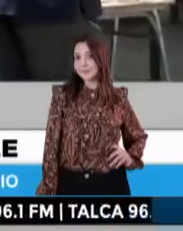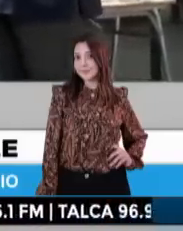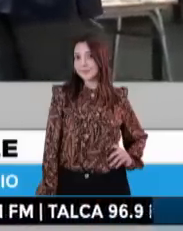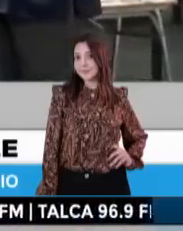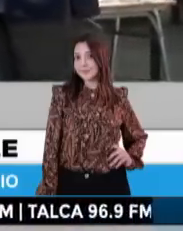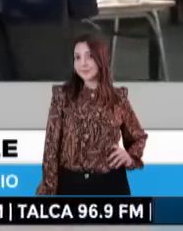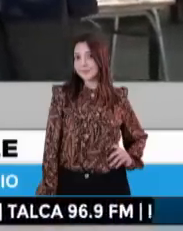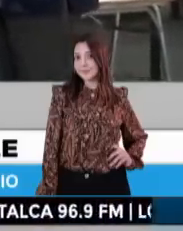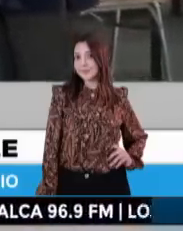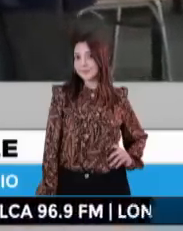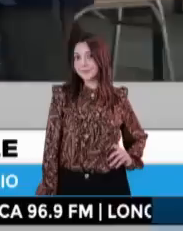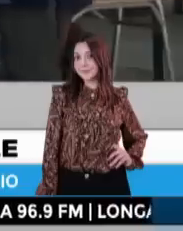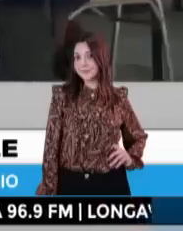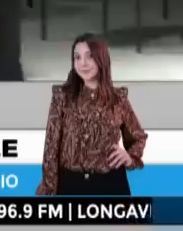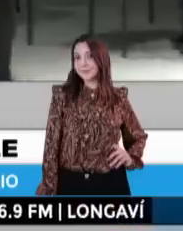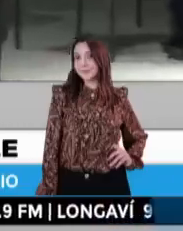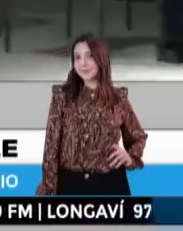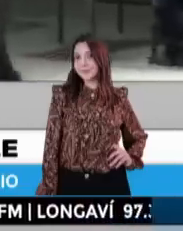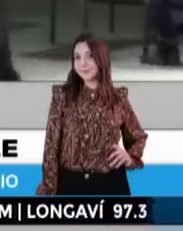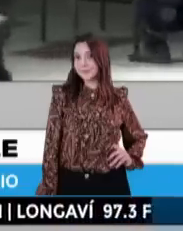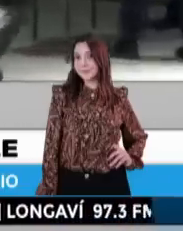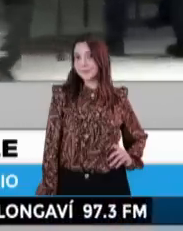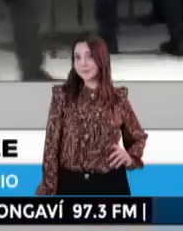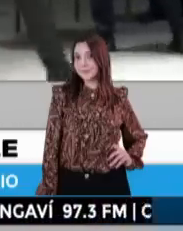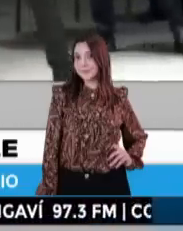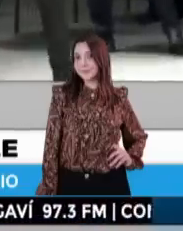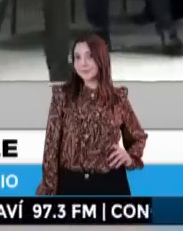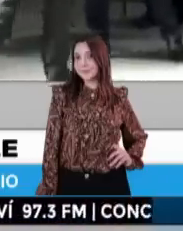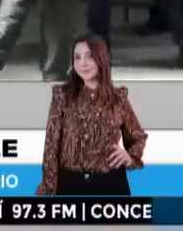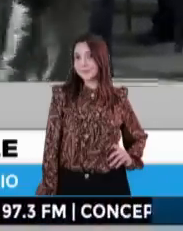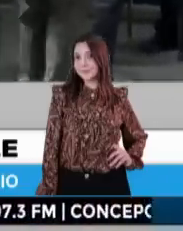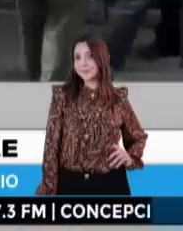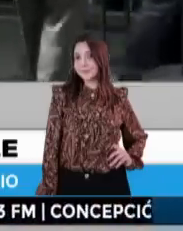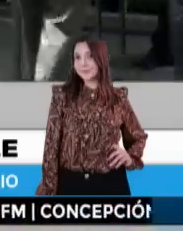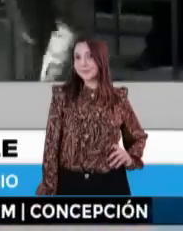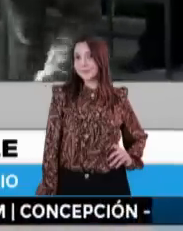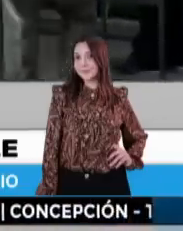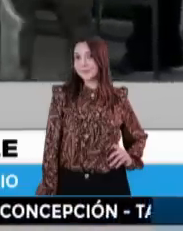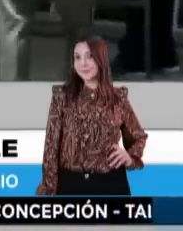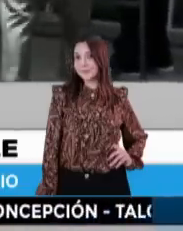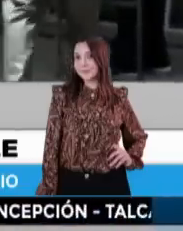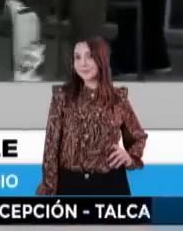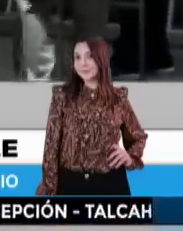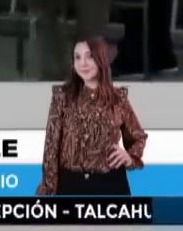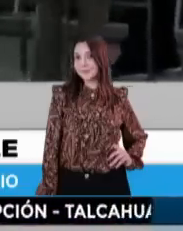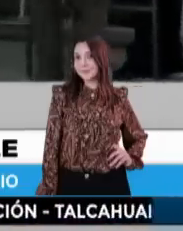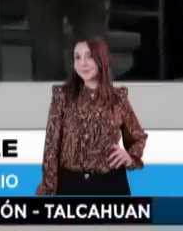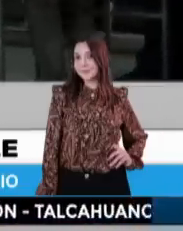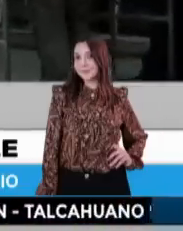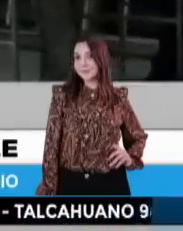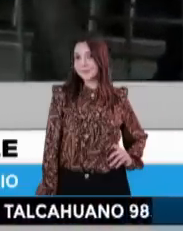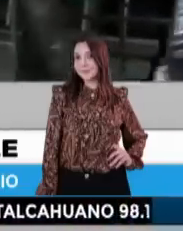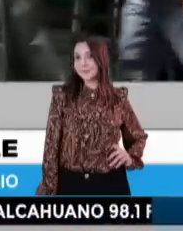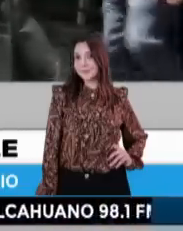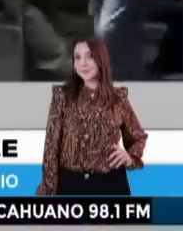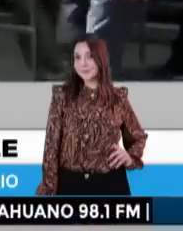análisis, pero no da lo mismo cómo votar. Lo invito a impulsar con decisiones la prueba porque no lo está haciendo.